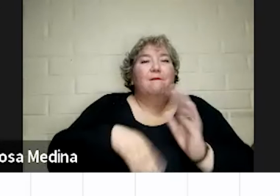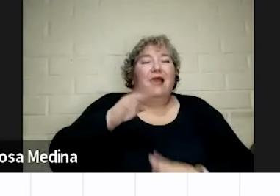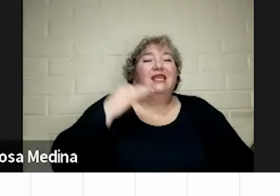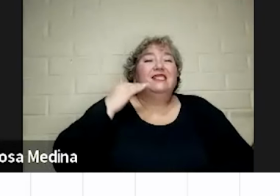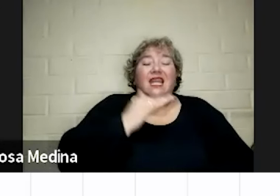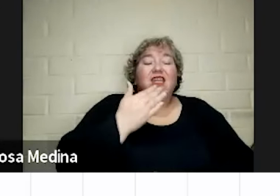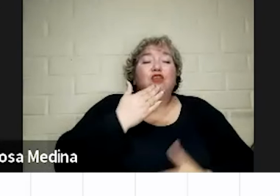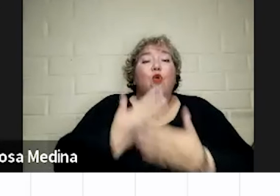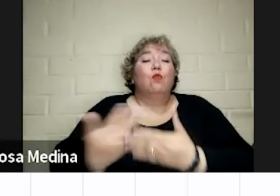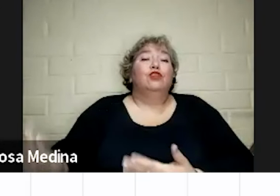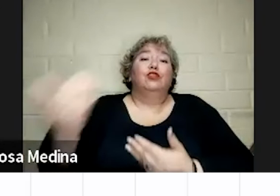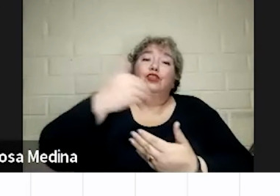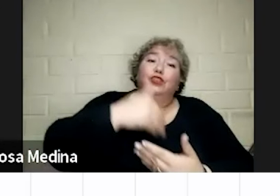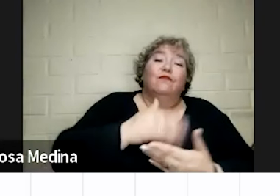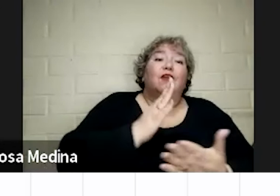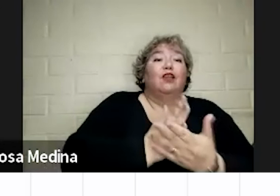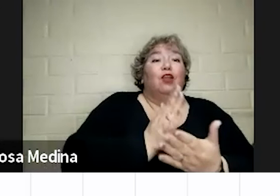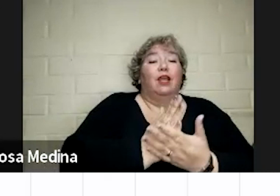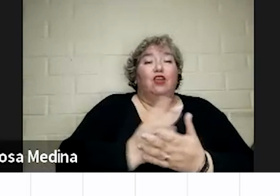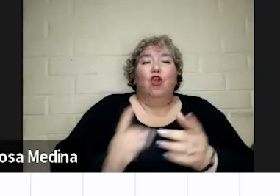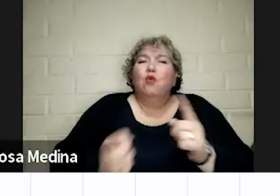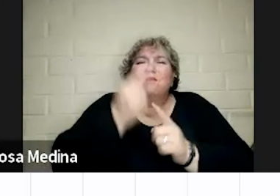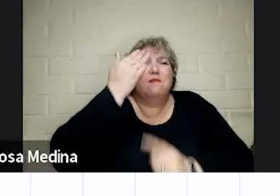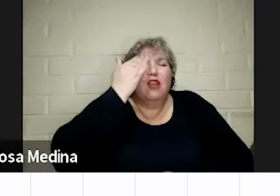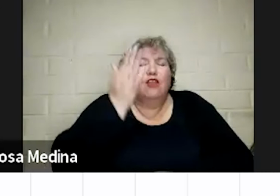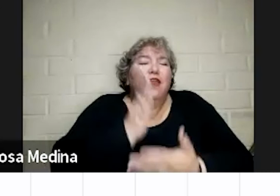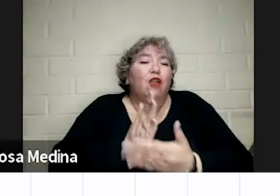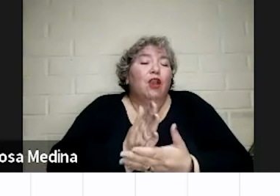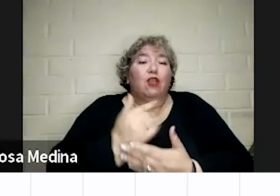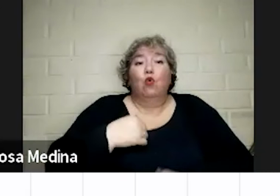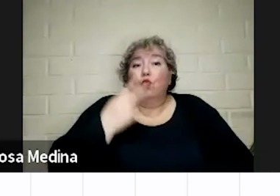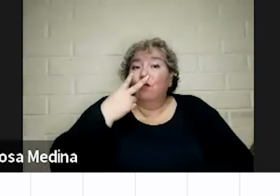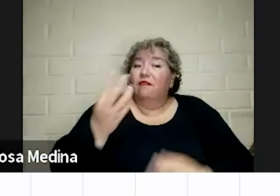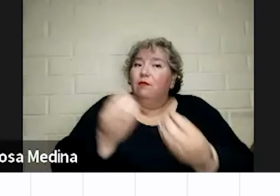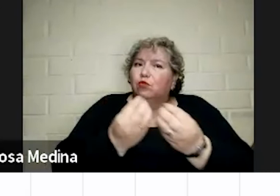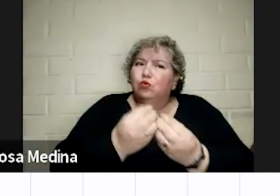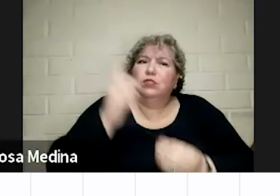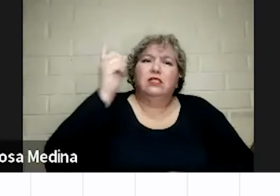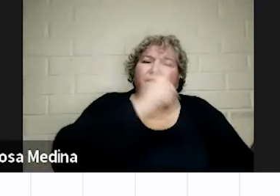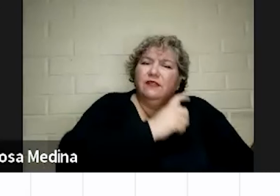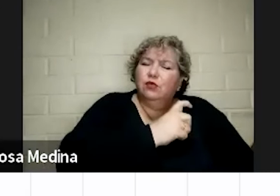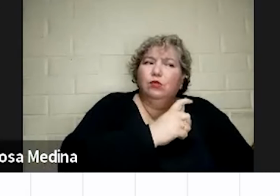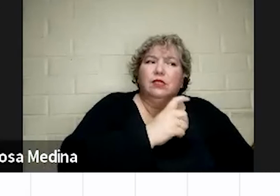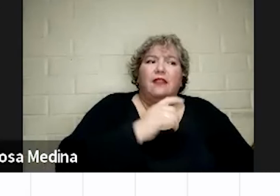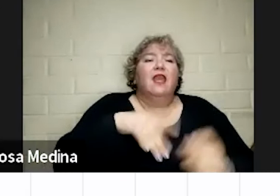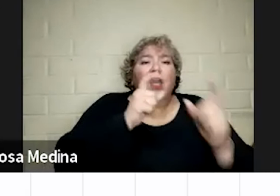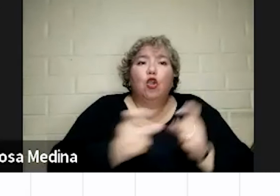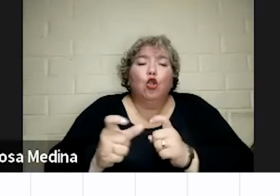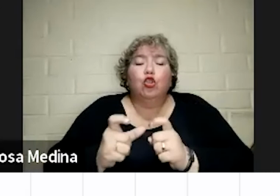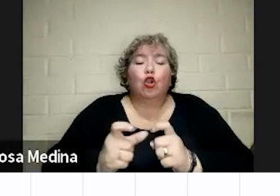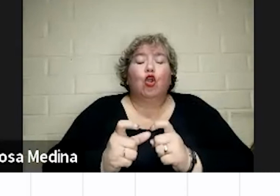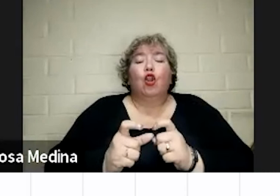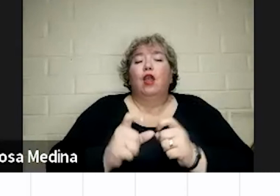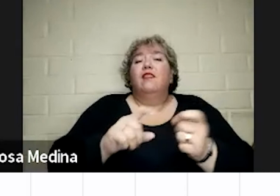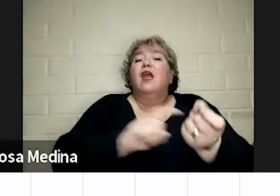a la escuela, los primeros días, uno ve muchas dificultades a nivel de control del comportamiento, que los niños